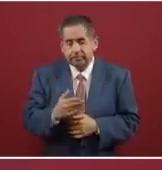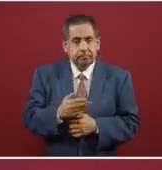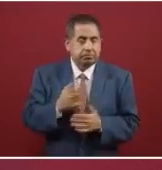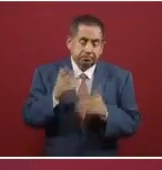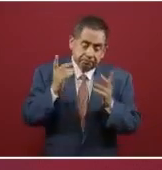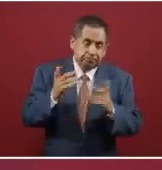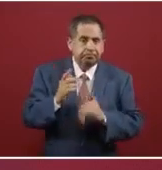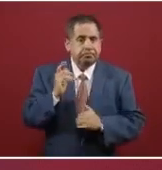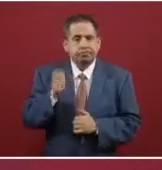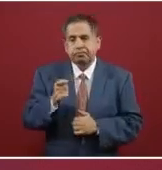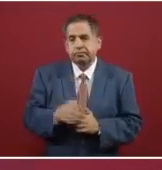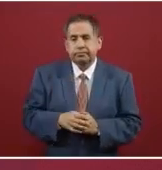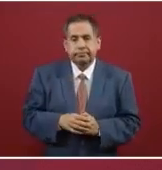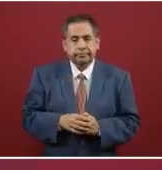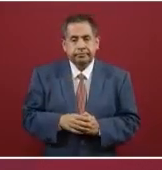que